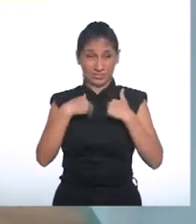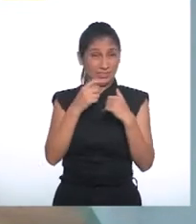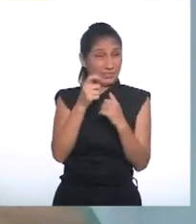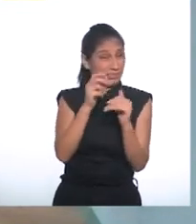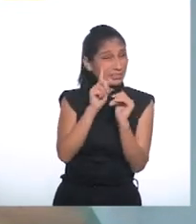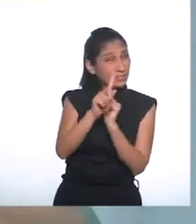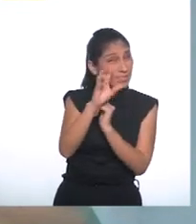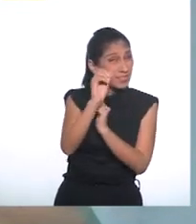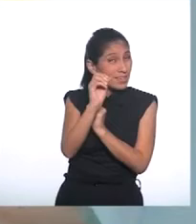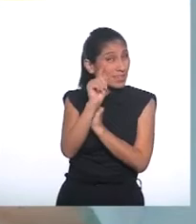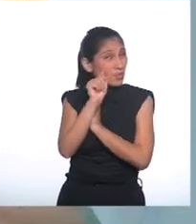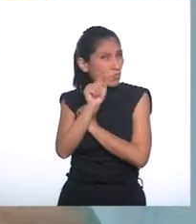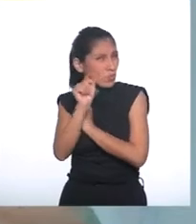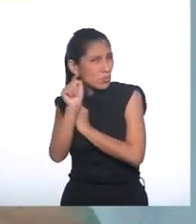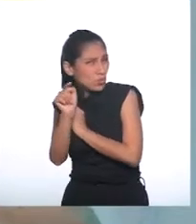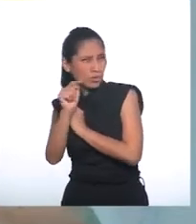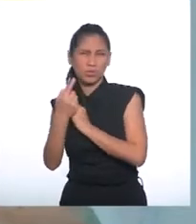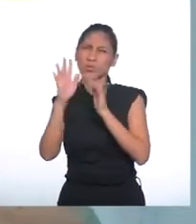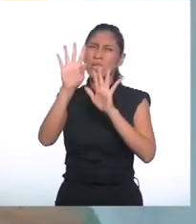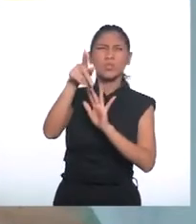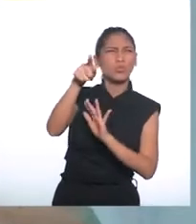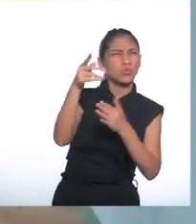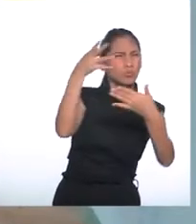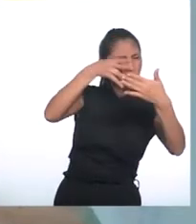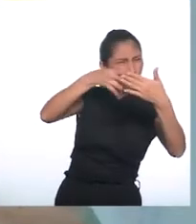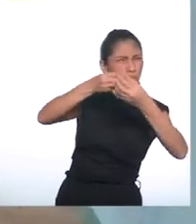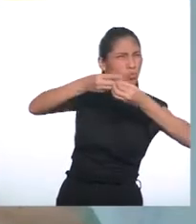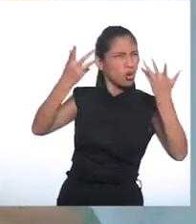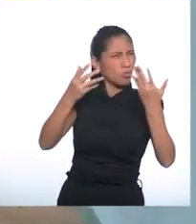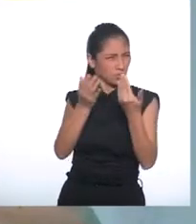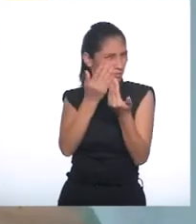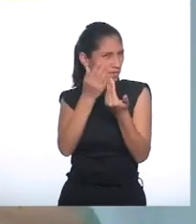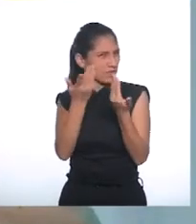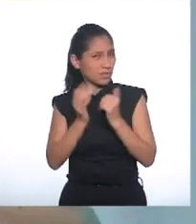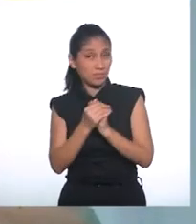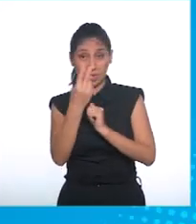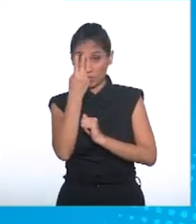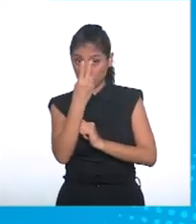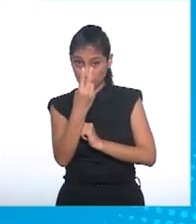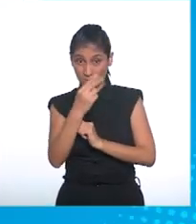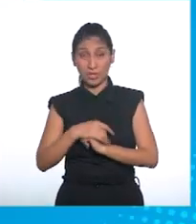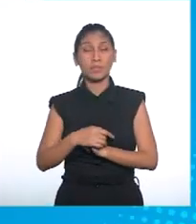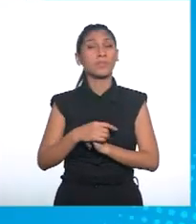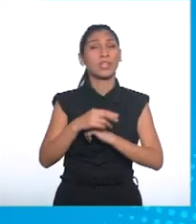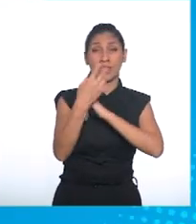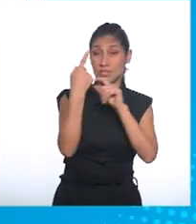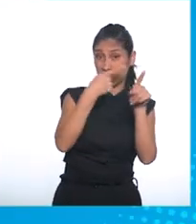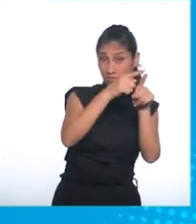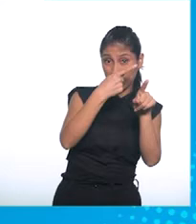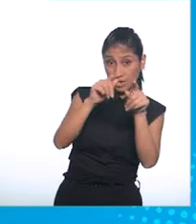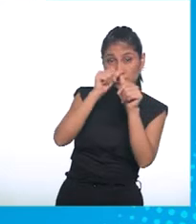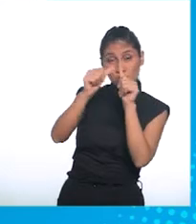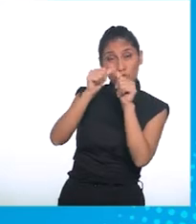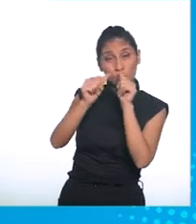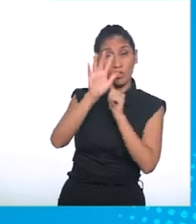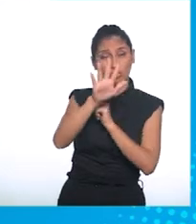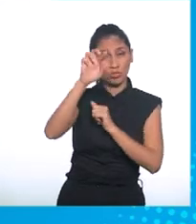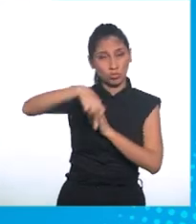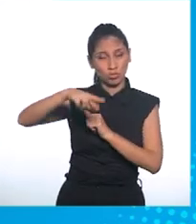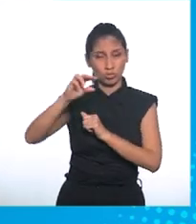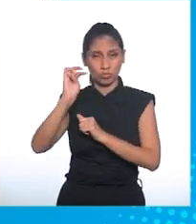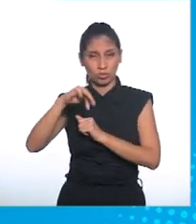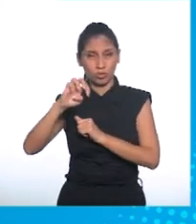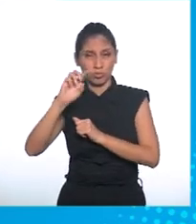Espera, googleana, ¿cómo sacaste ese número? Simple. Para sacar el promedio entre varios números, solo basta sumar